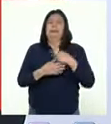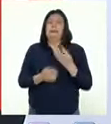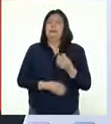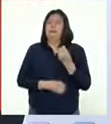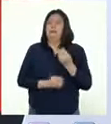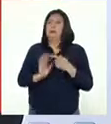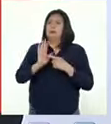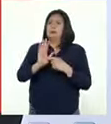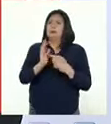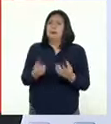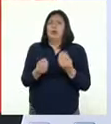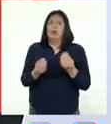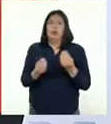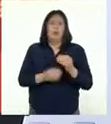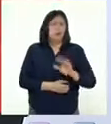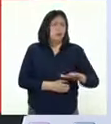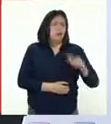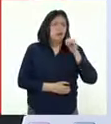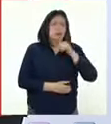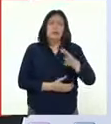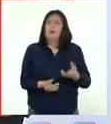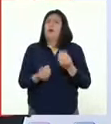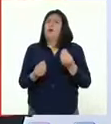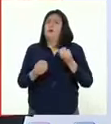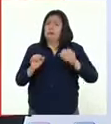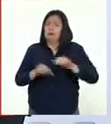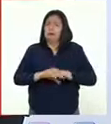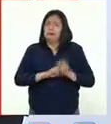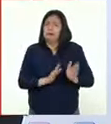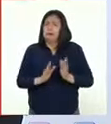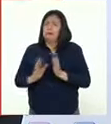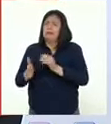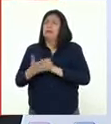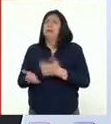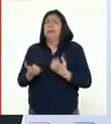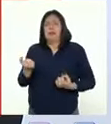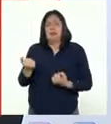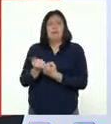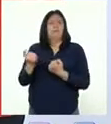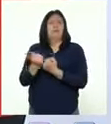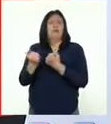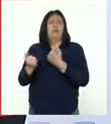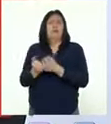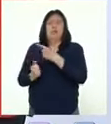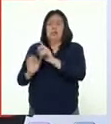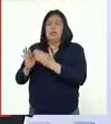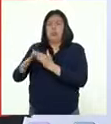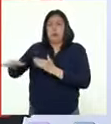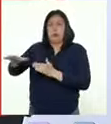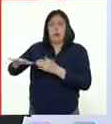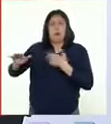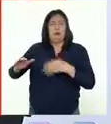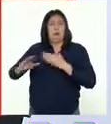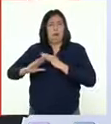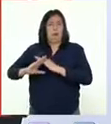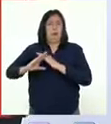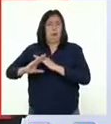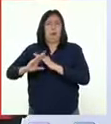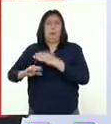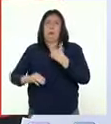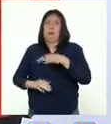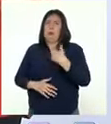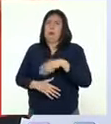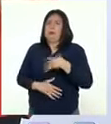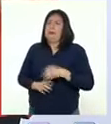ya que mostrará cómo las niñas y los niños pueden prepararse para contribuir a que su localidad afronte mejor